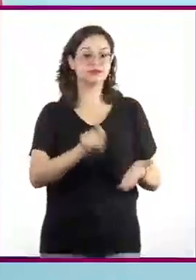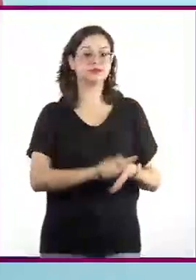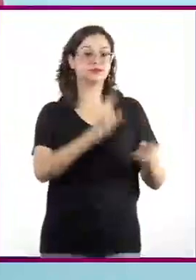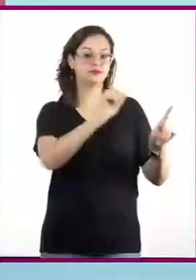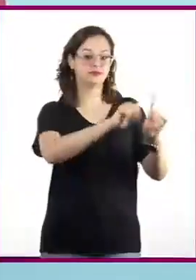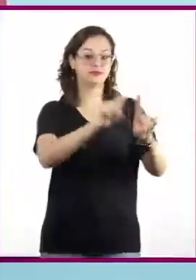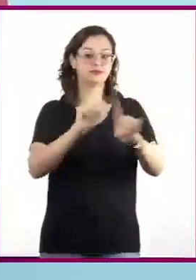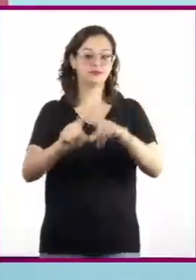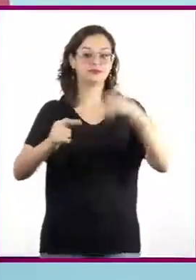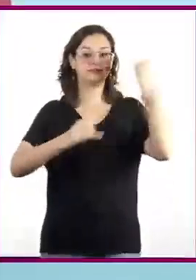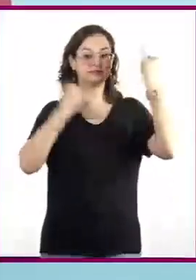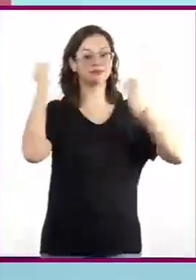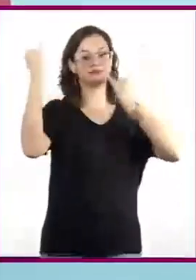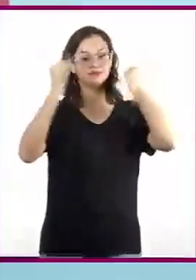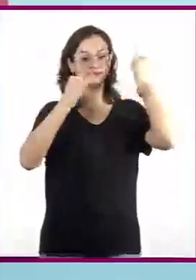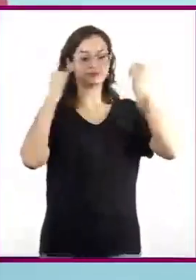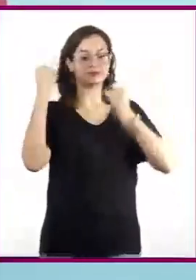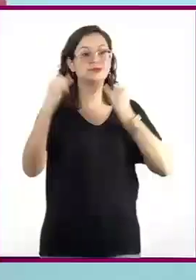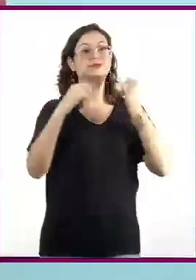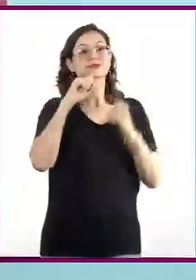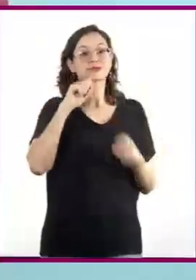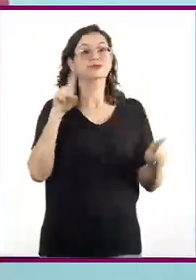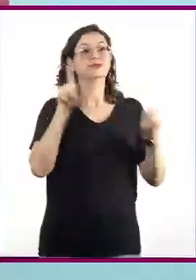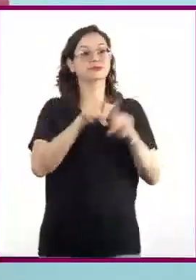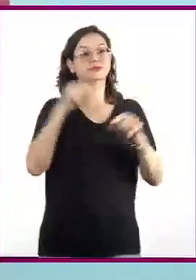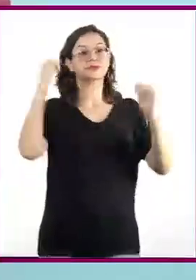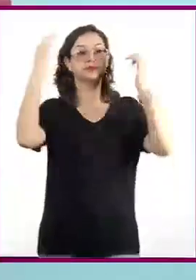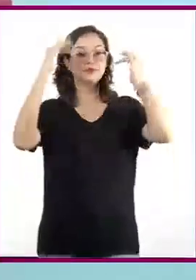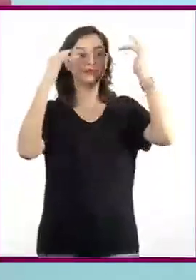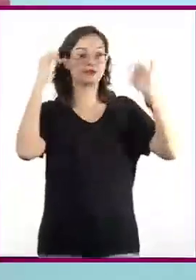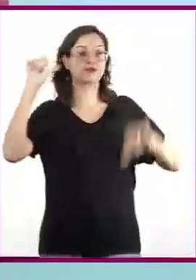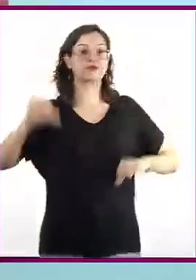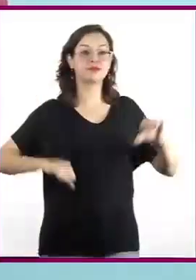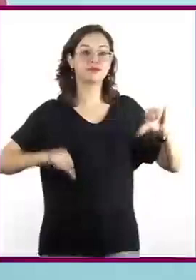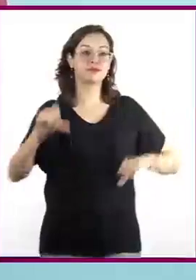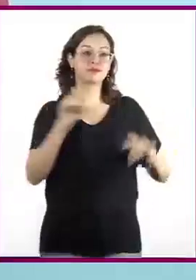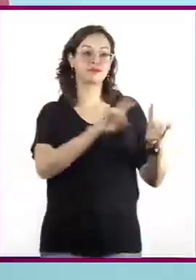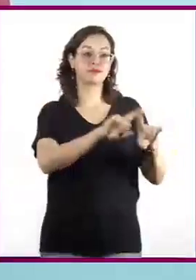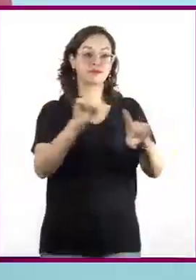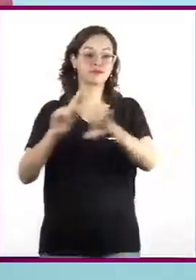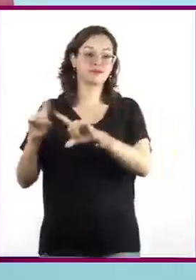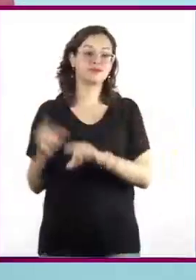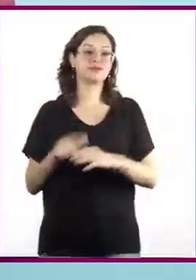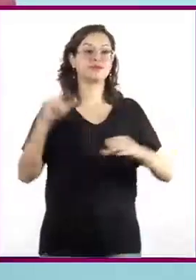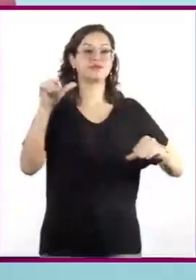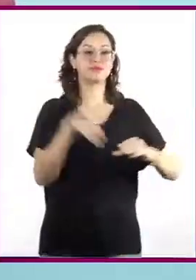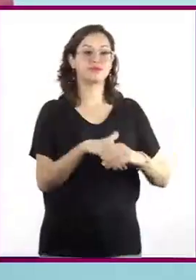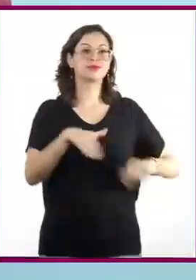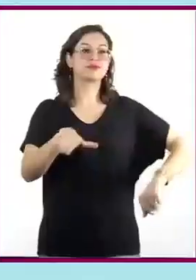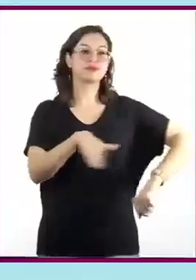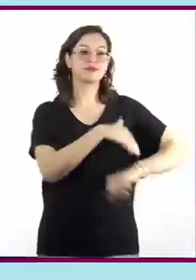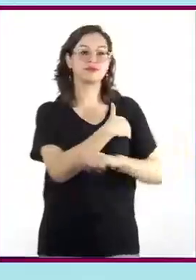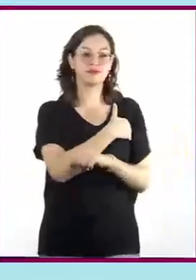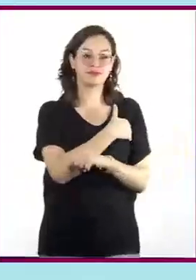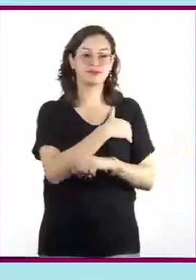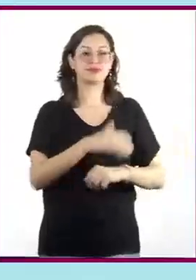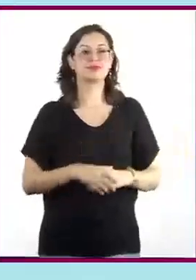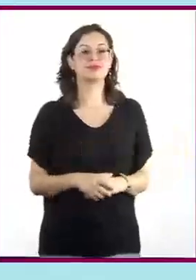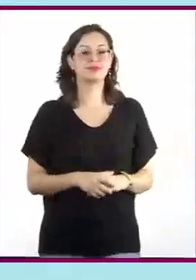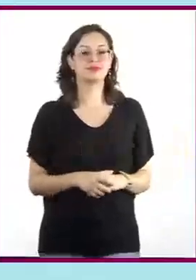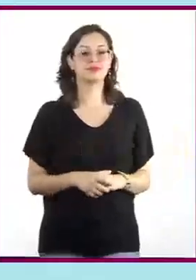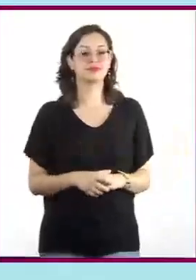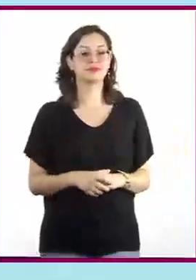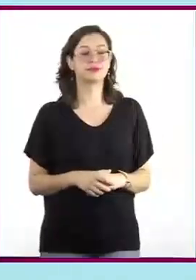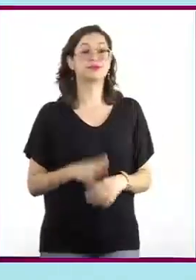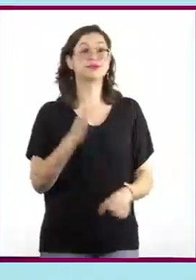principales, reflexiones y las actividades de los contenidos para incorporarlas a su carpeta de experiencias.